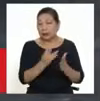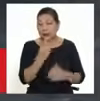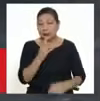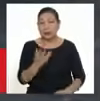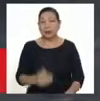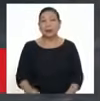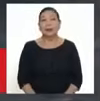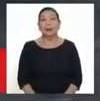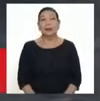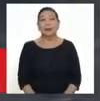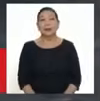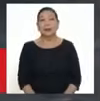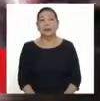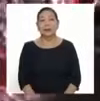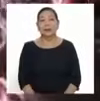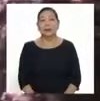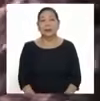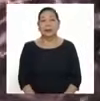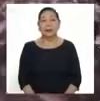preparado.